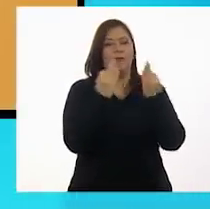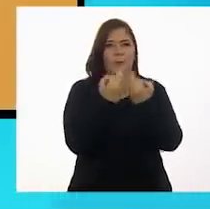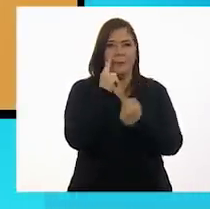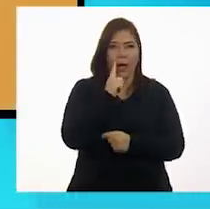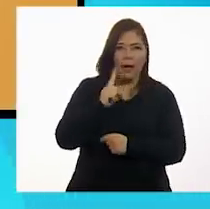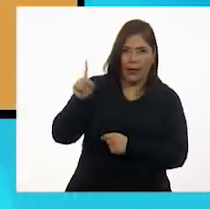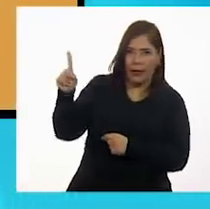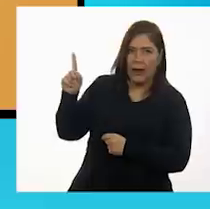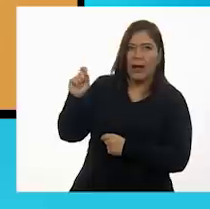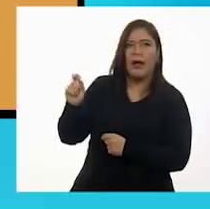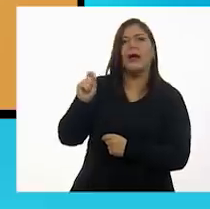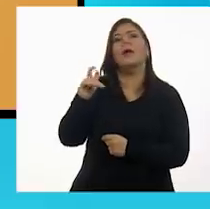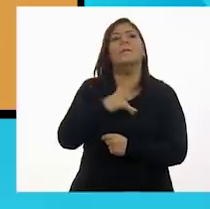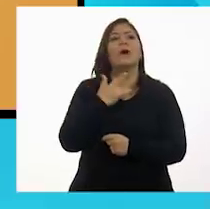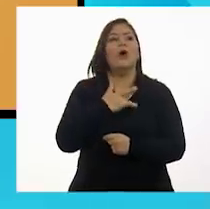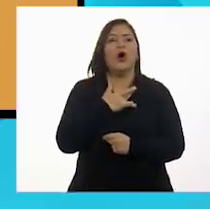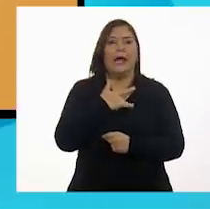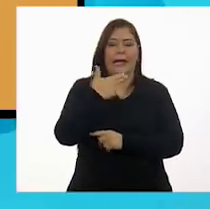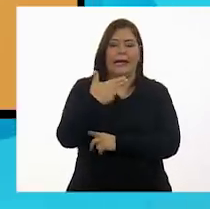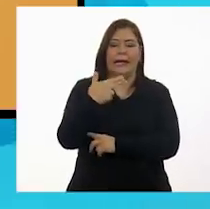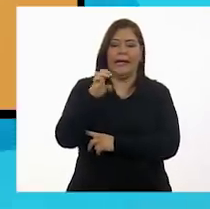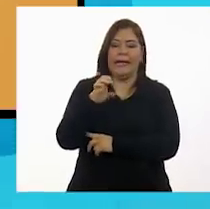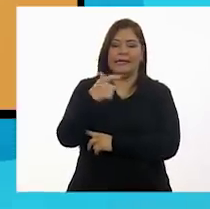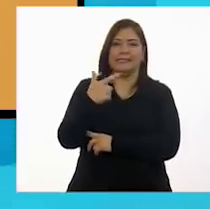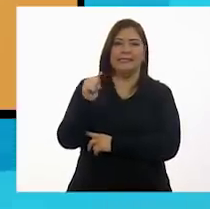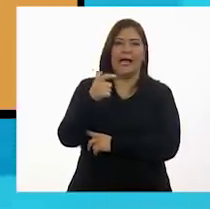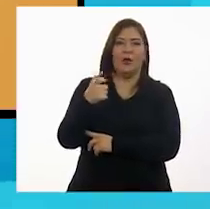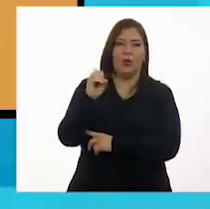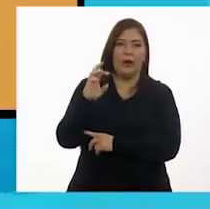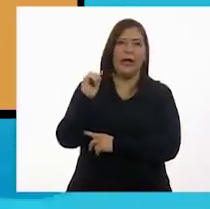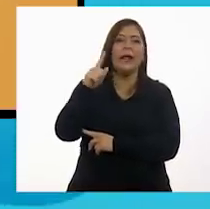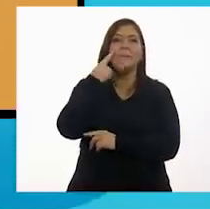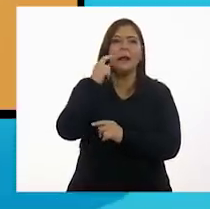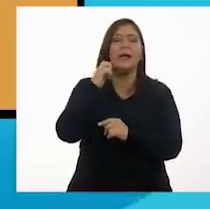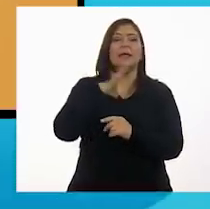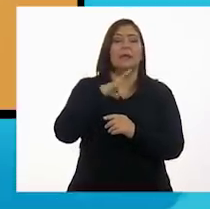¿Recuerdas cómo es un prisma hexagonal? Recuerdo el número de aristas.